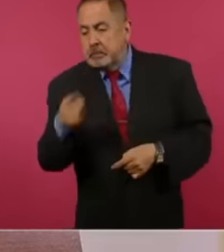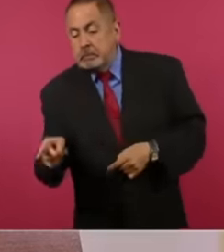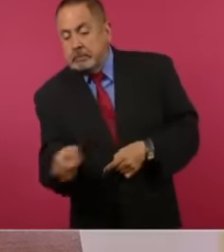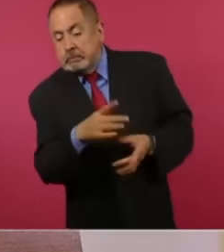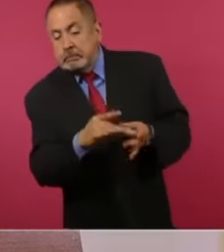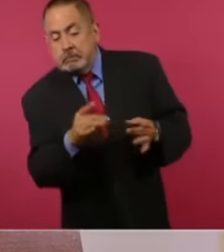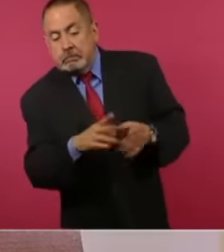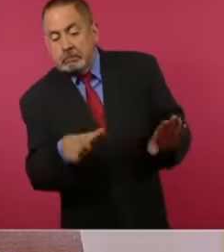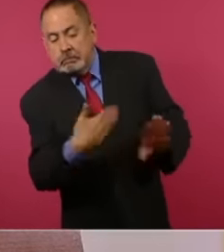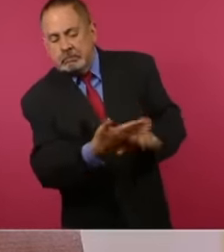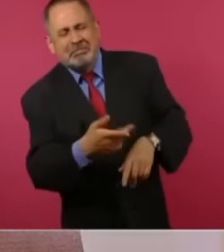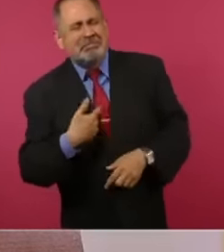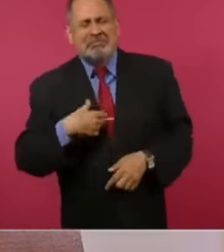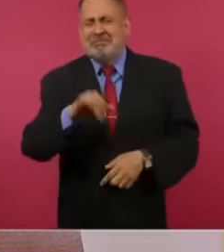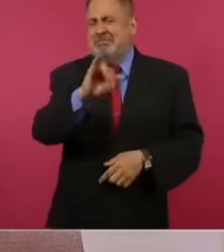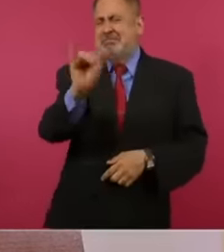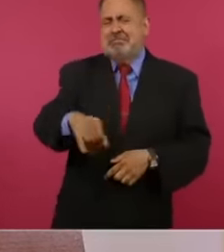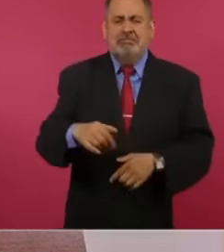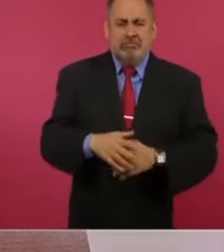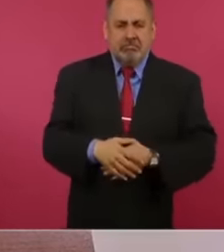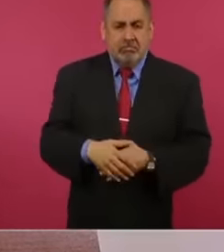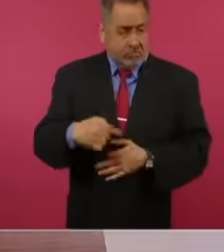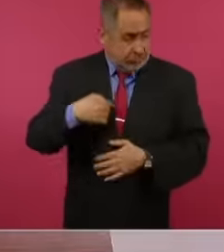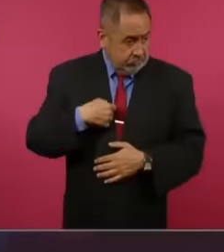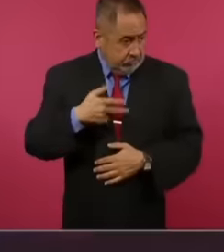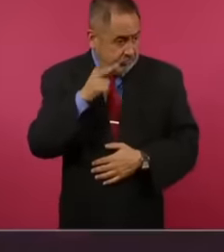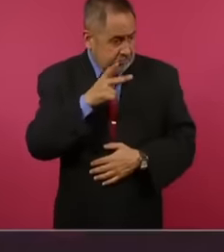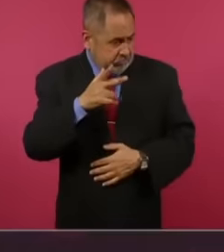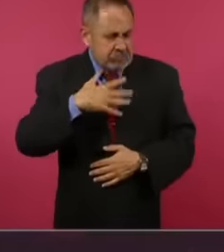saca algo en contra. No, si tengo algo,